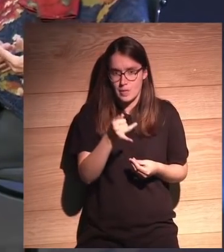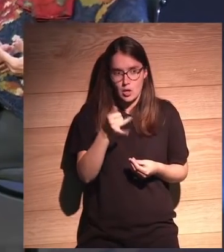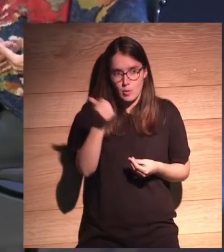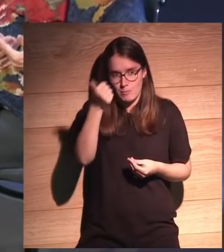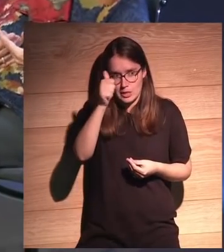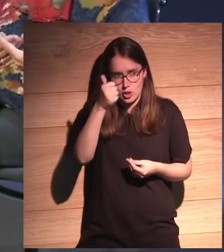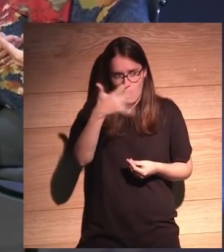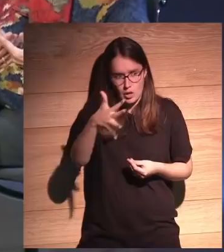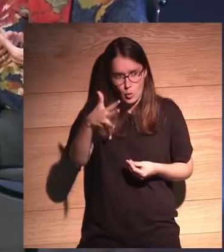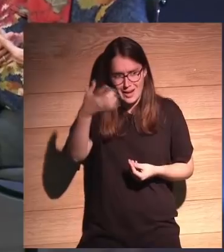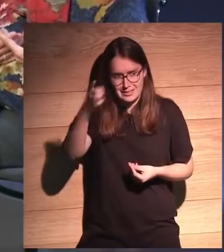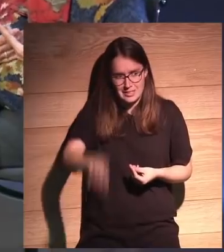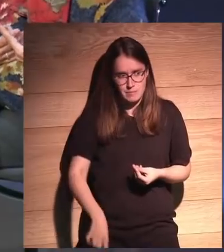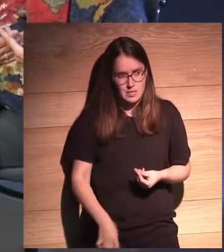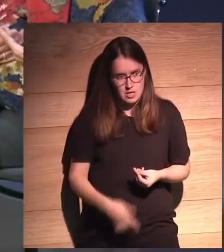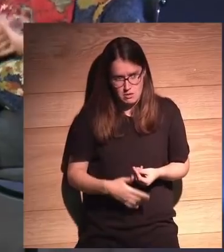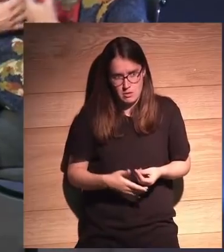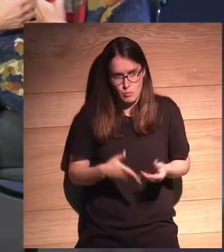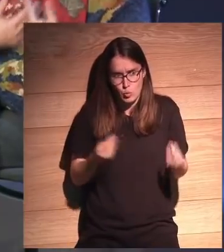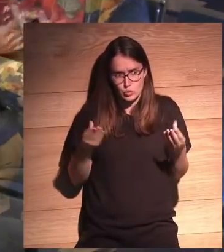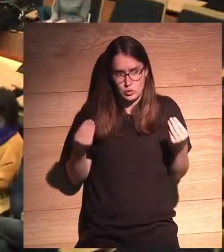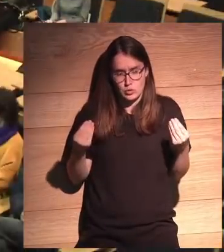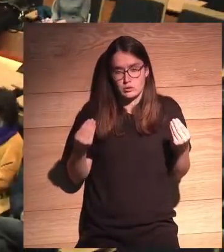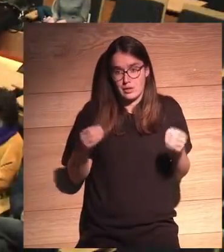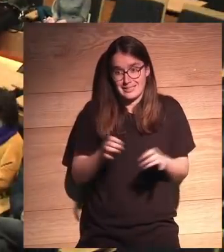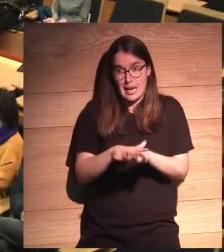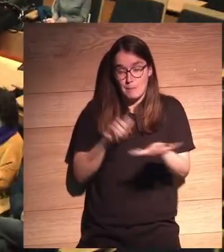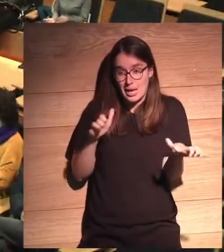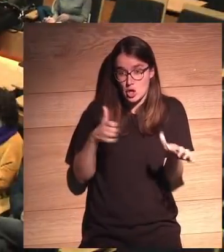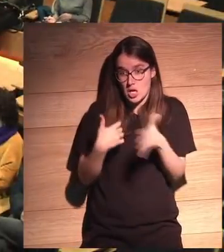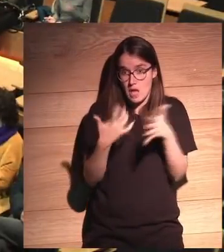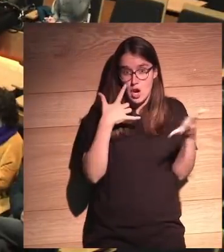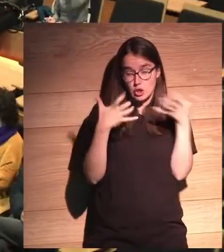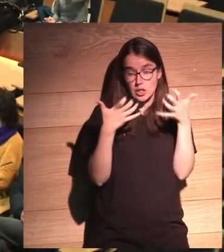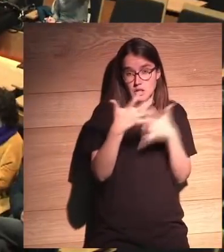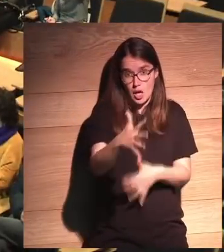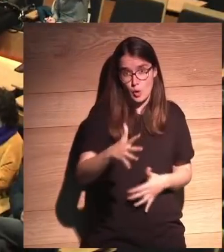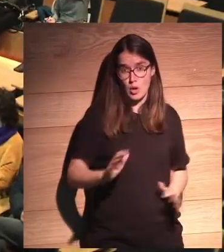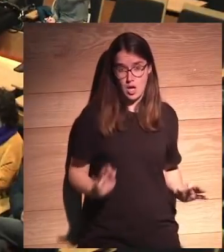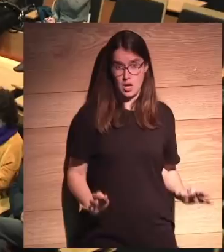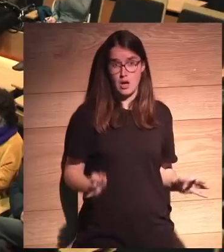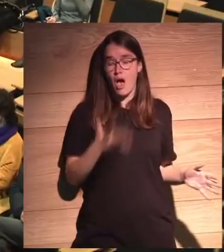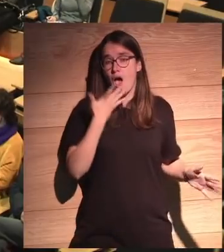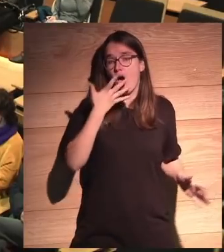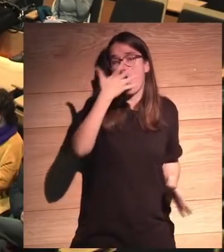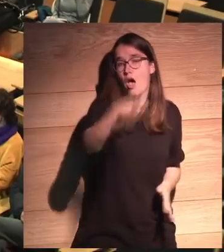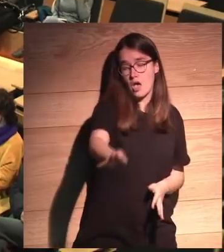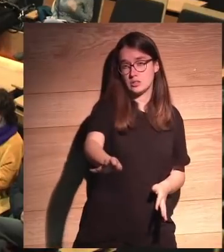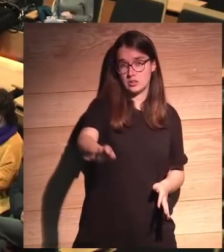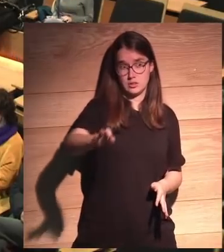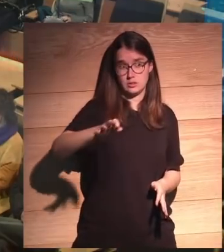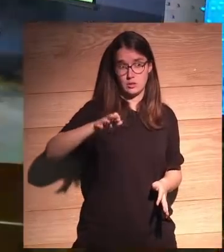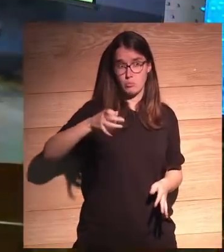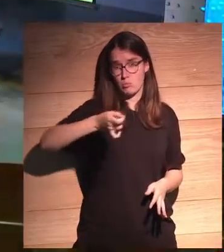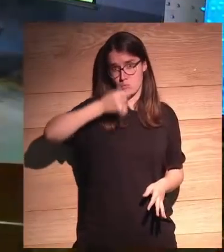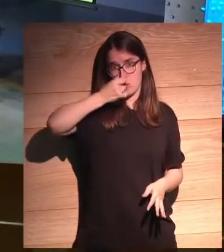muchísimos pintores hombres mediocres. Es que la mayoría de los artistas son mediocres. Claro, o sea, genios excelsos